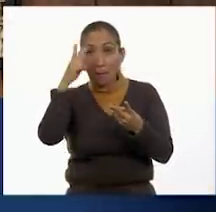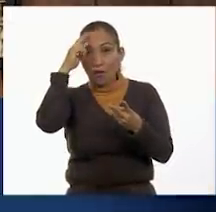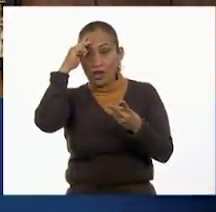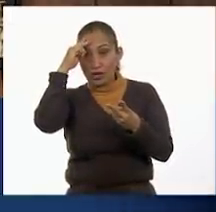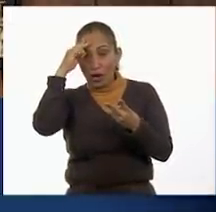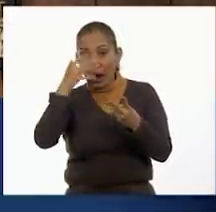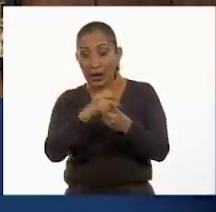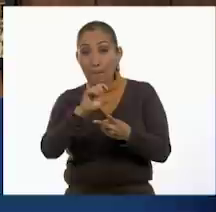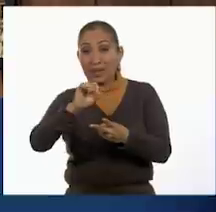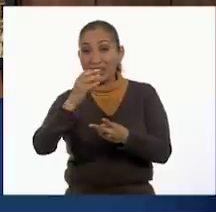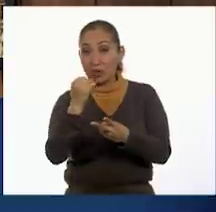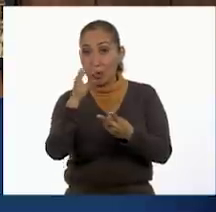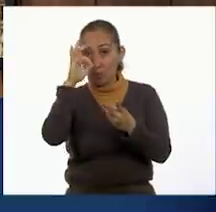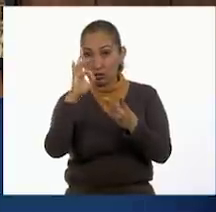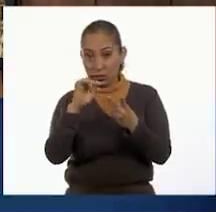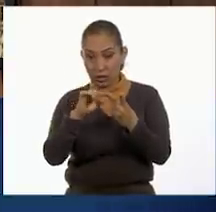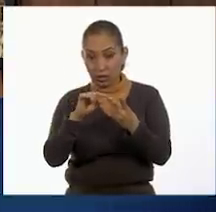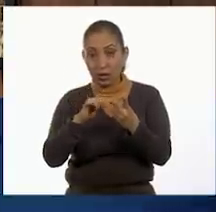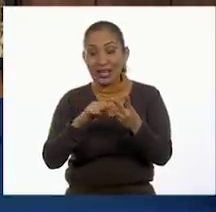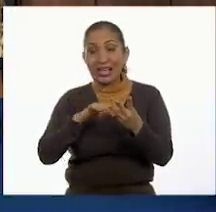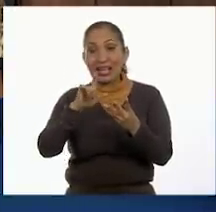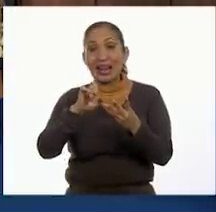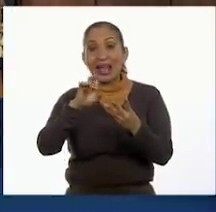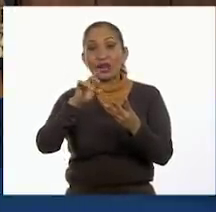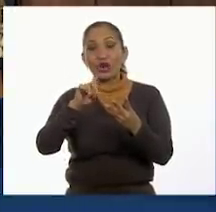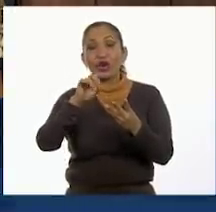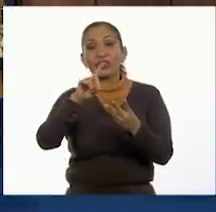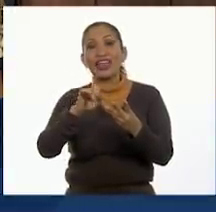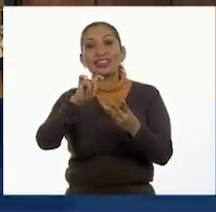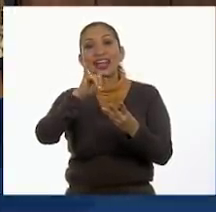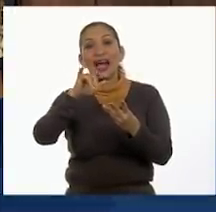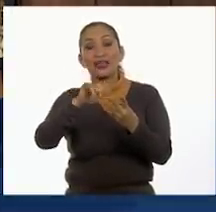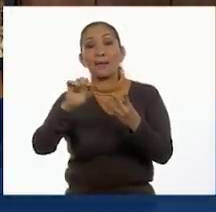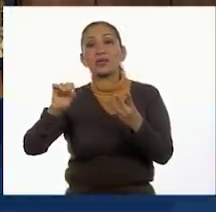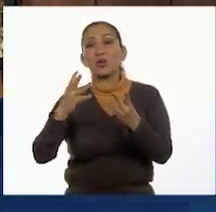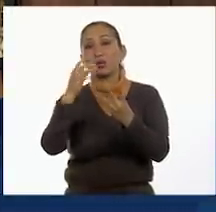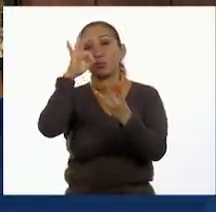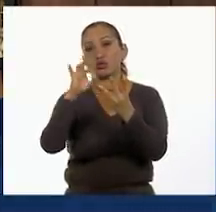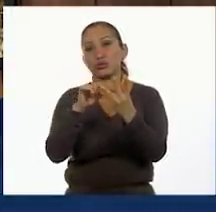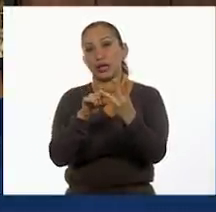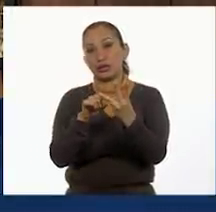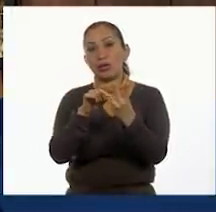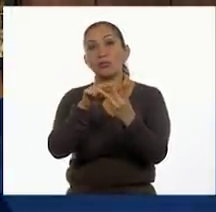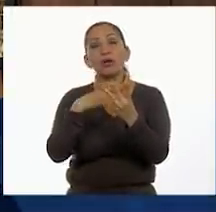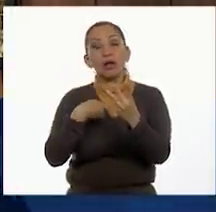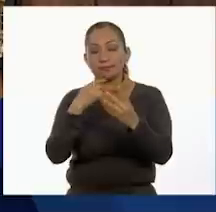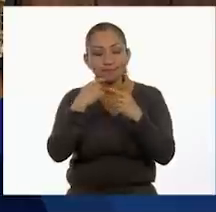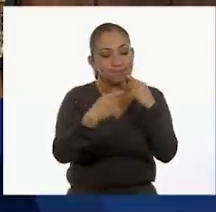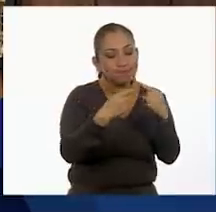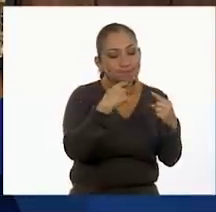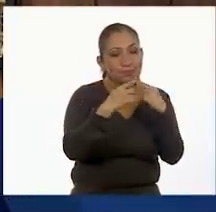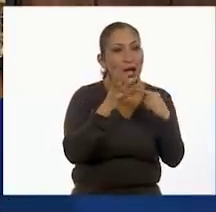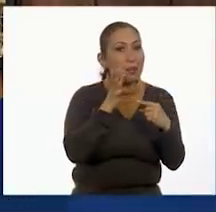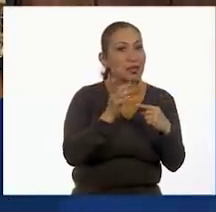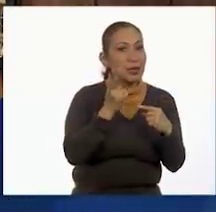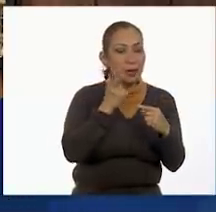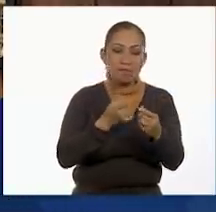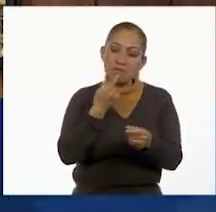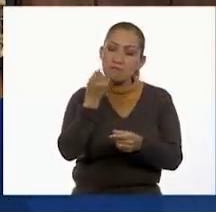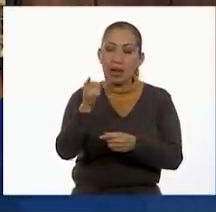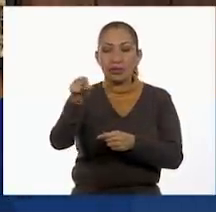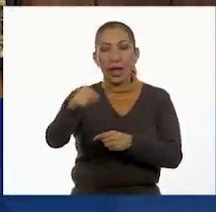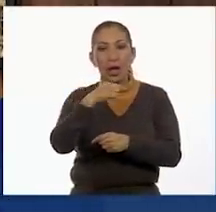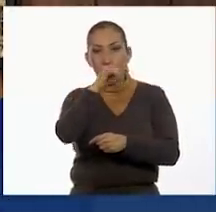Porfirio Díaz el 29% y Lerdo de Tejada el 24%, por lo que el Congreso designó a Juárez